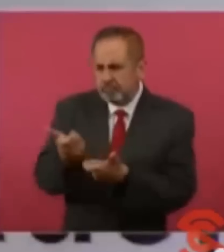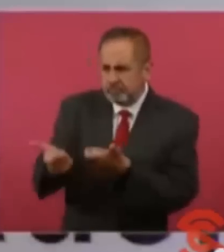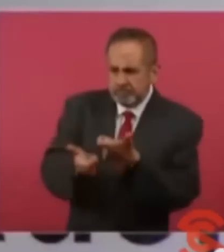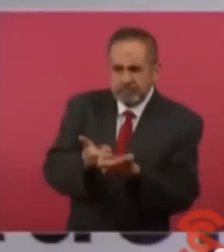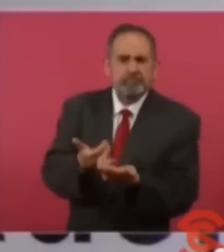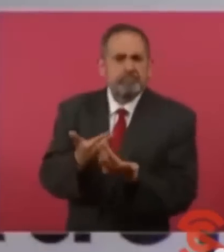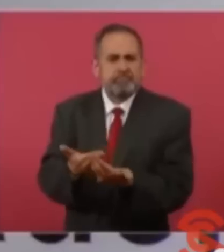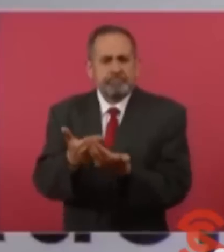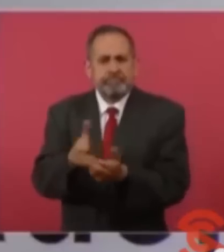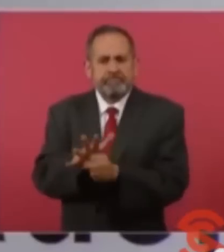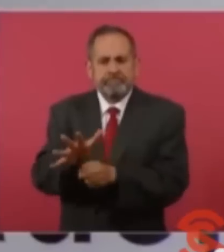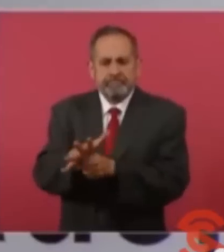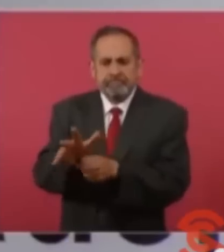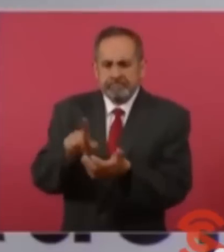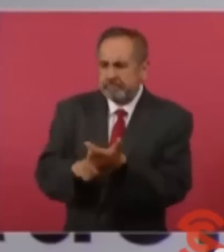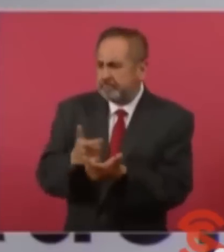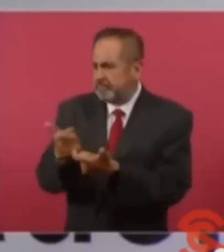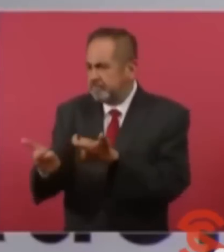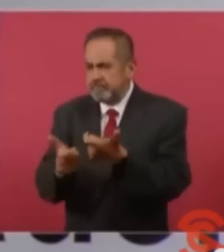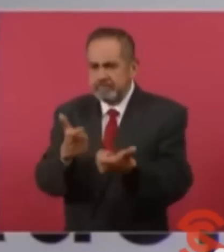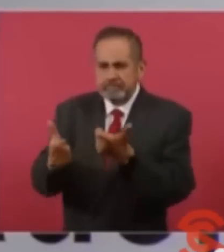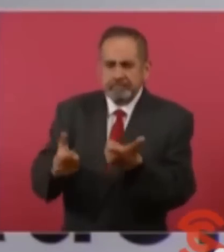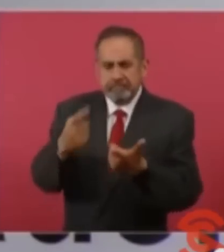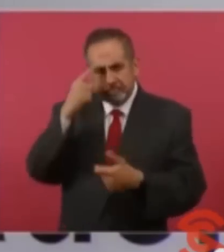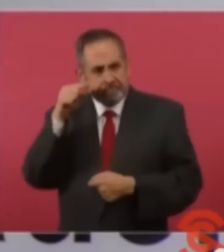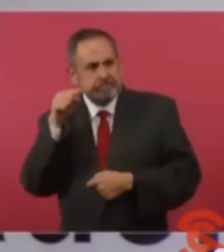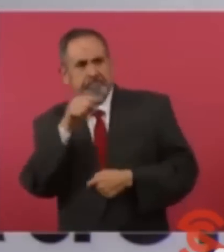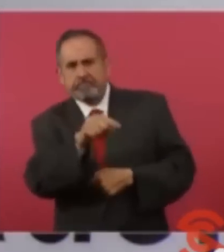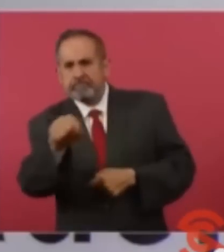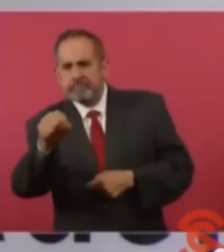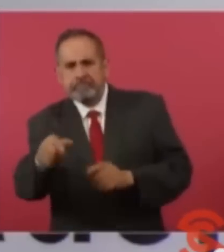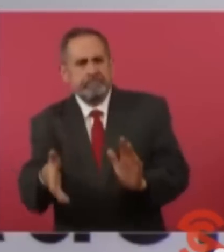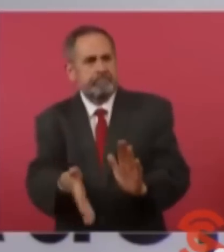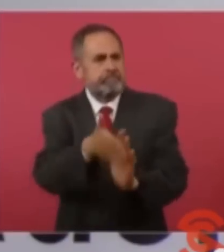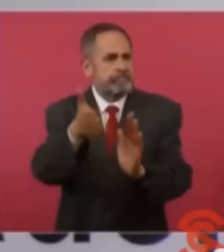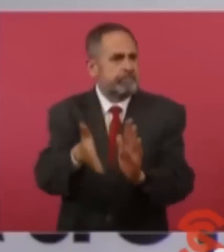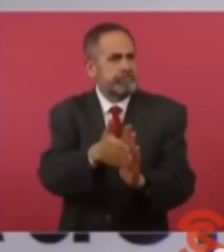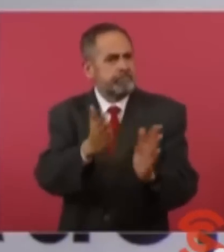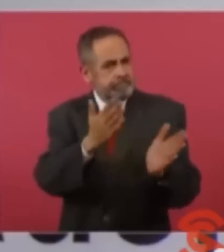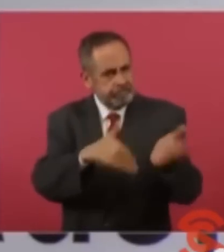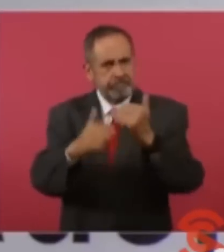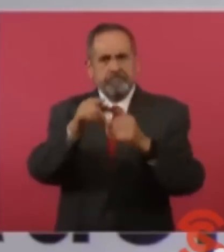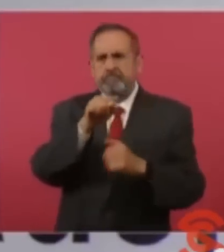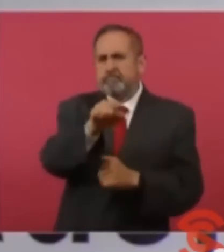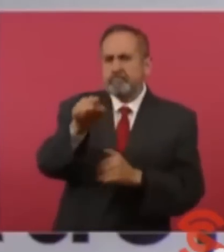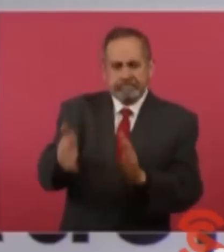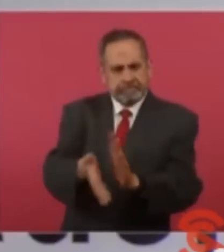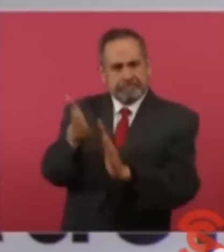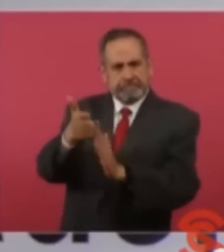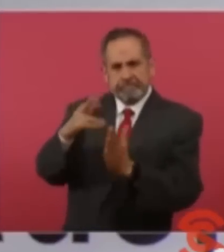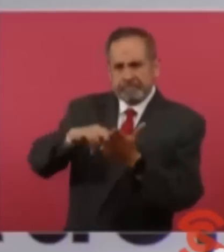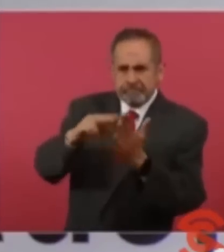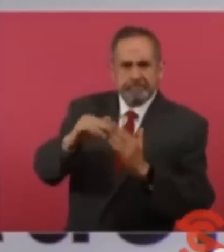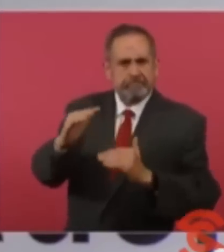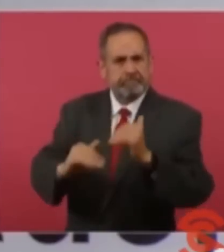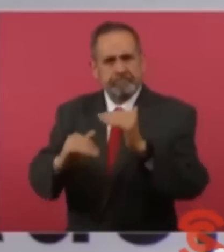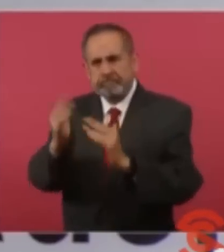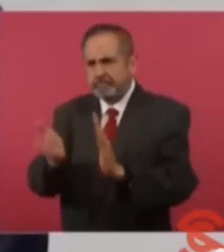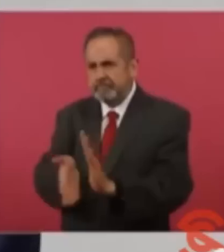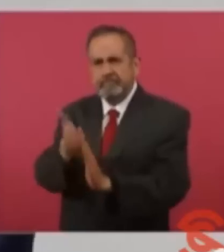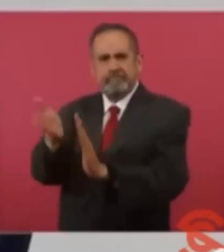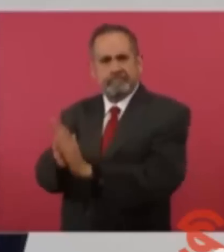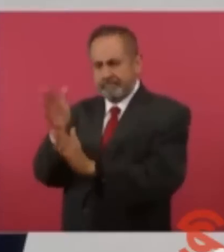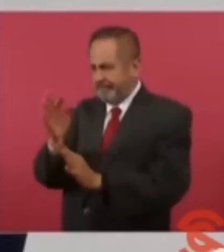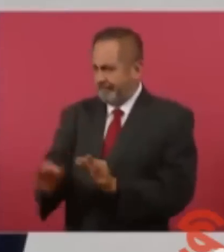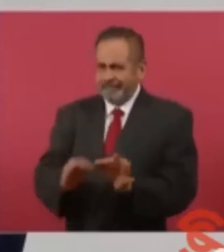rinde y se destina a la construcción de obras para impulsar el desarrollo del país. Hemos